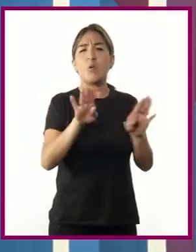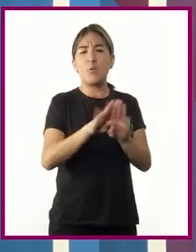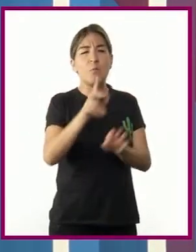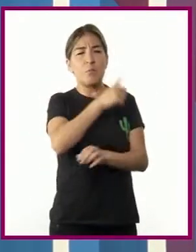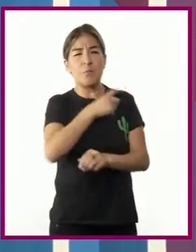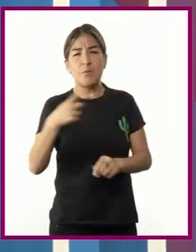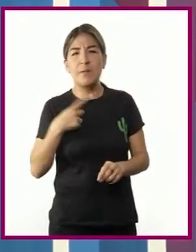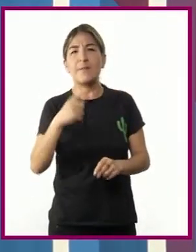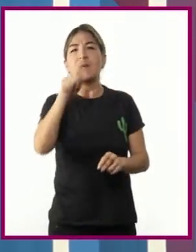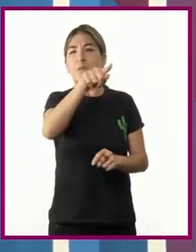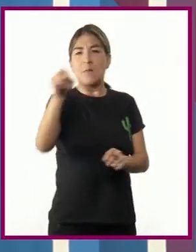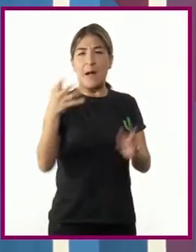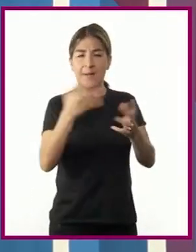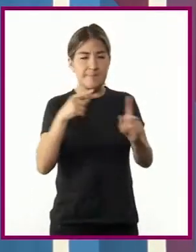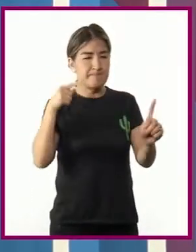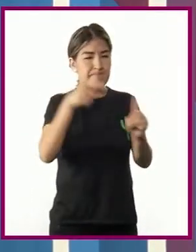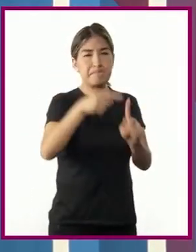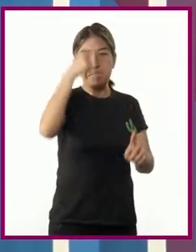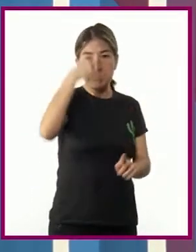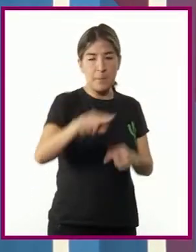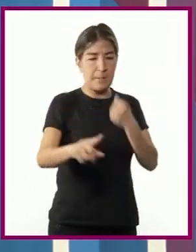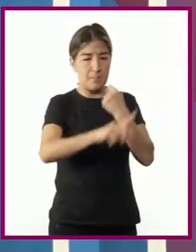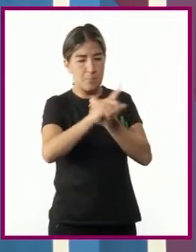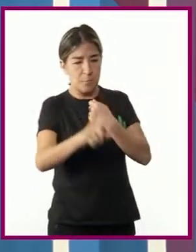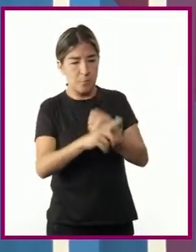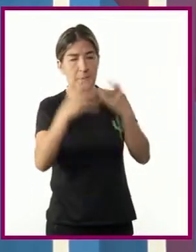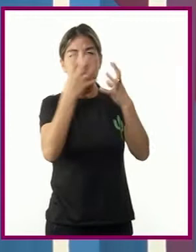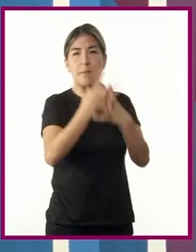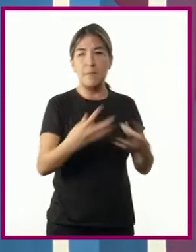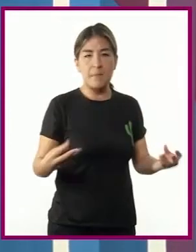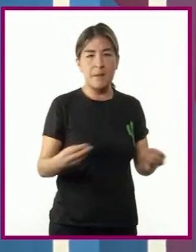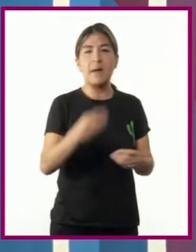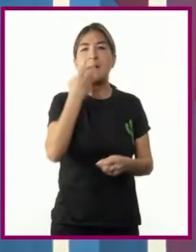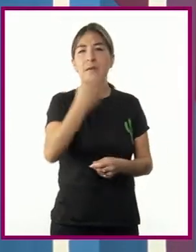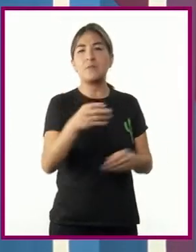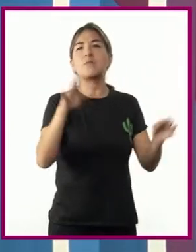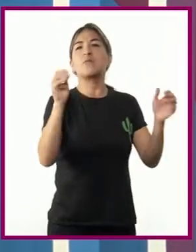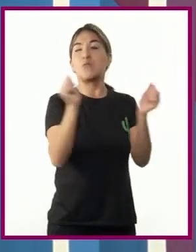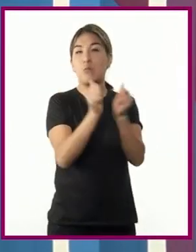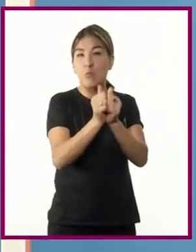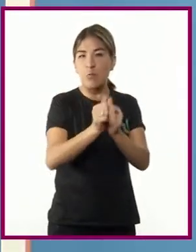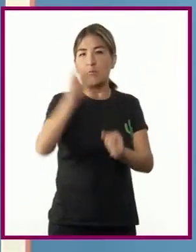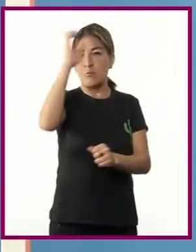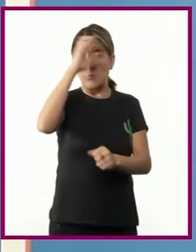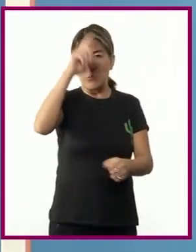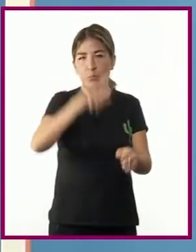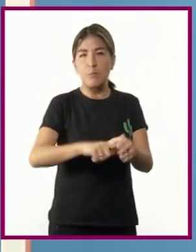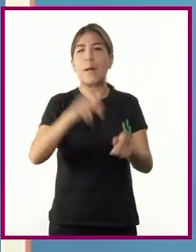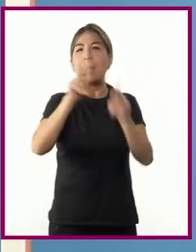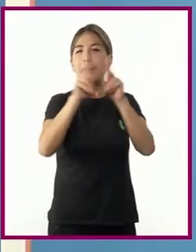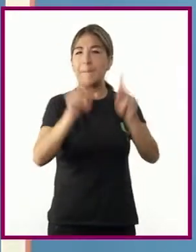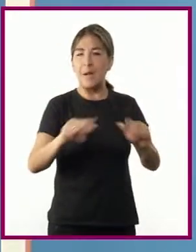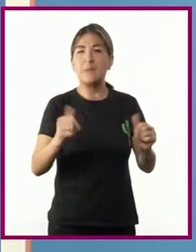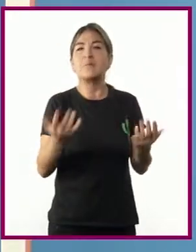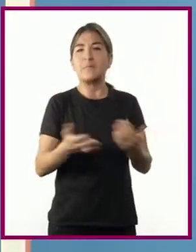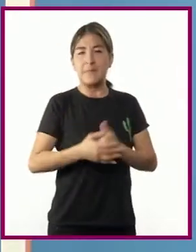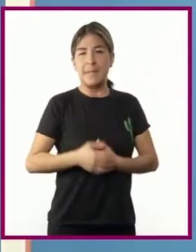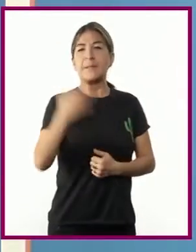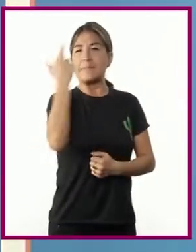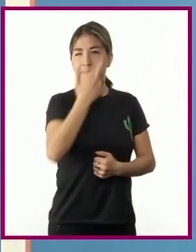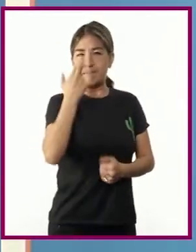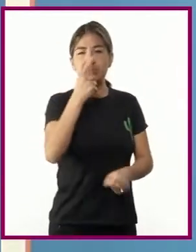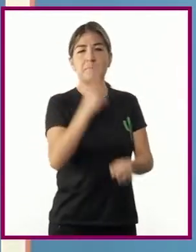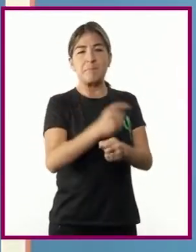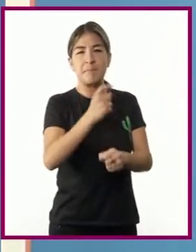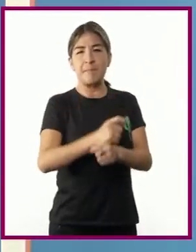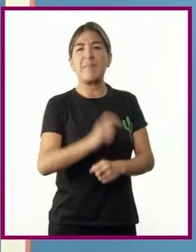que abordar los conflictos y resolverlos mediante la cultura de paz? Comencemos analizando